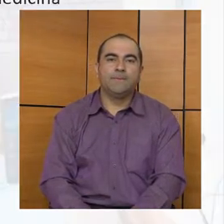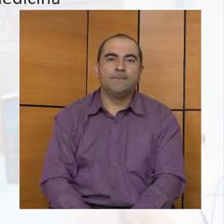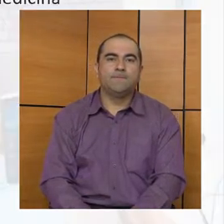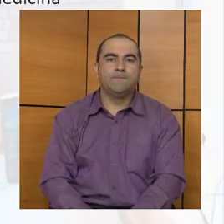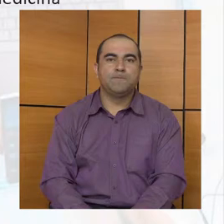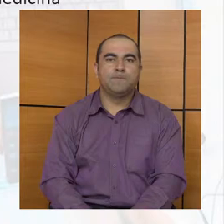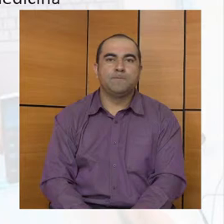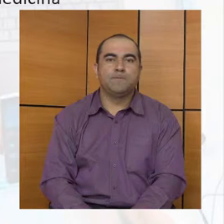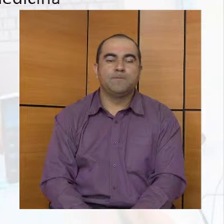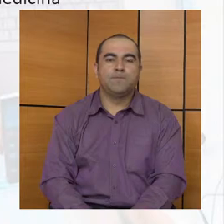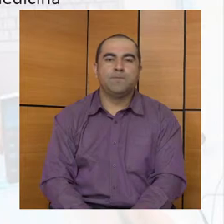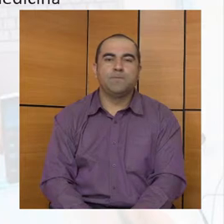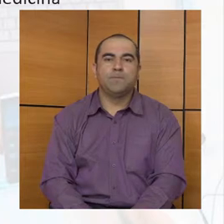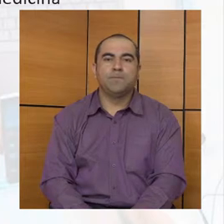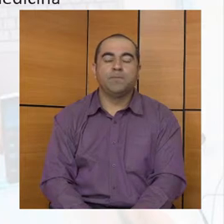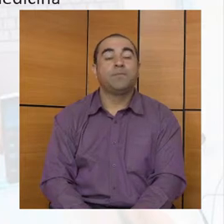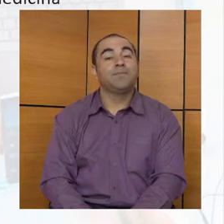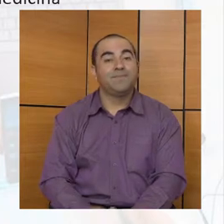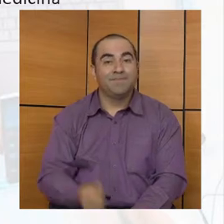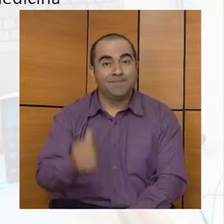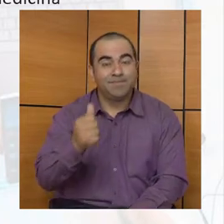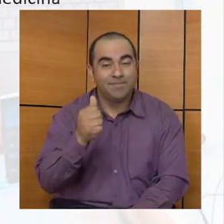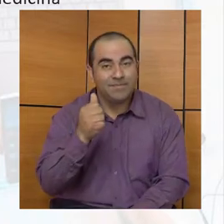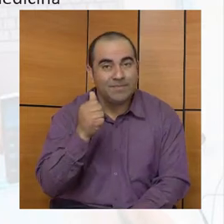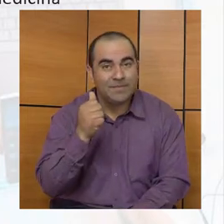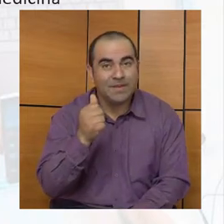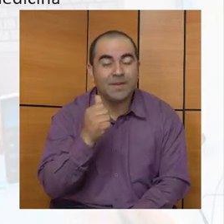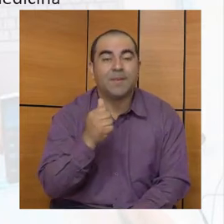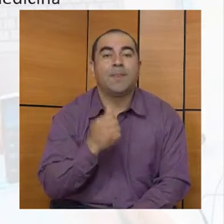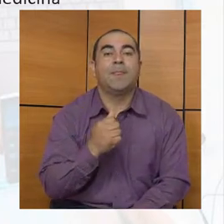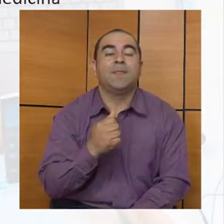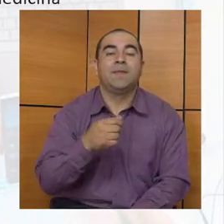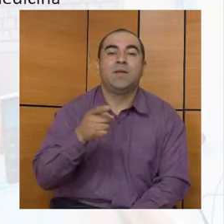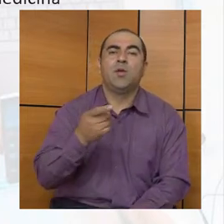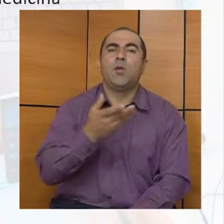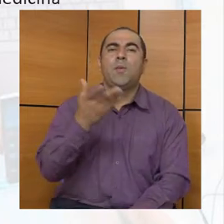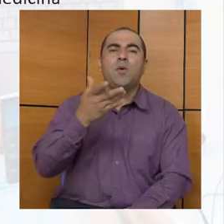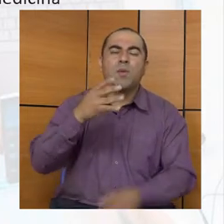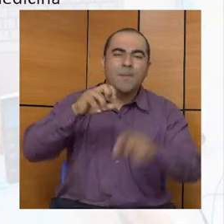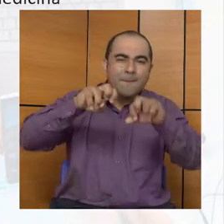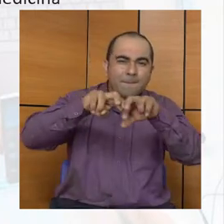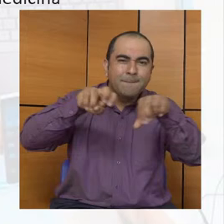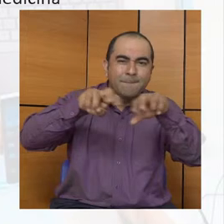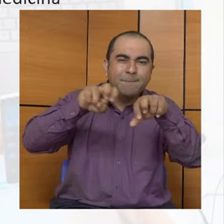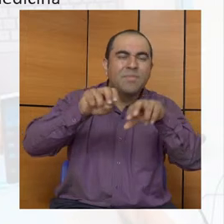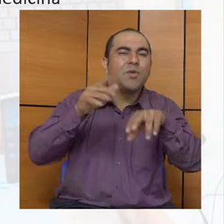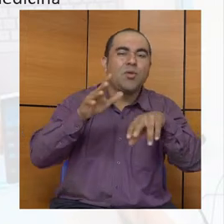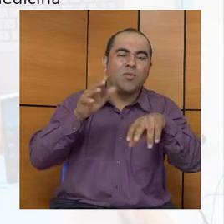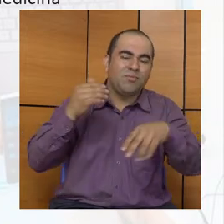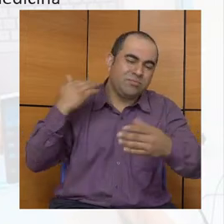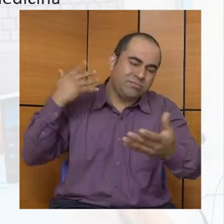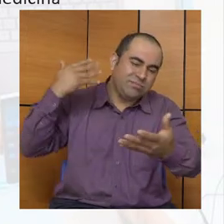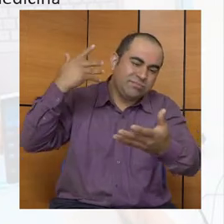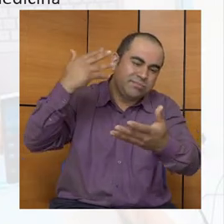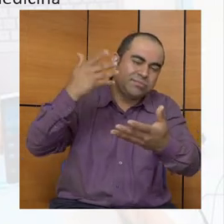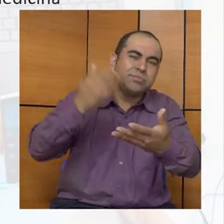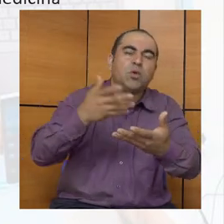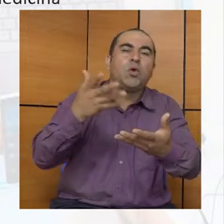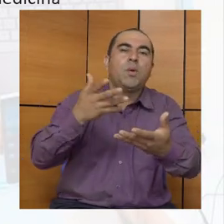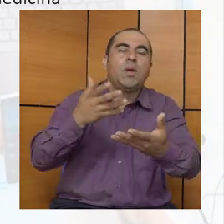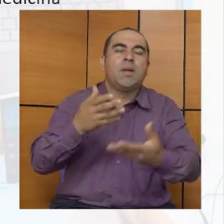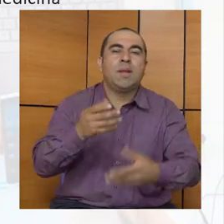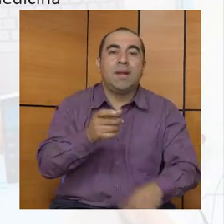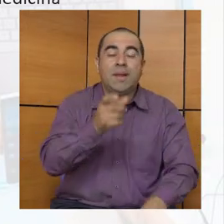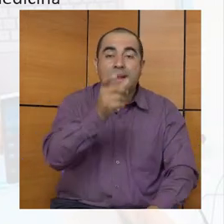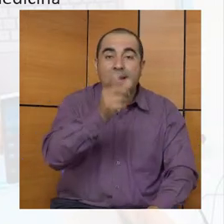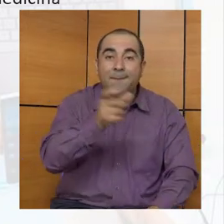Siguiente. Bien, un poco las líneas de investigación principal que hemos seguido sería a través del comportamiento